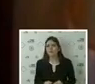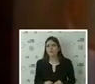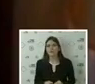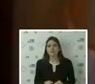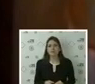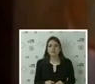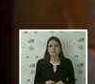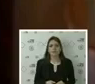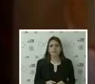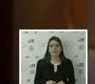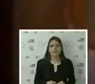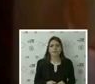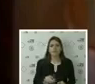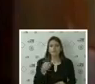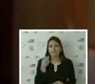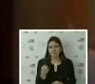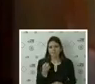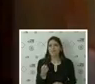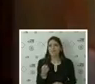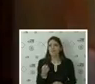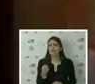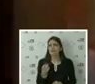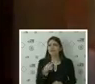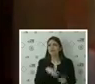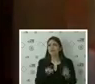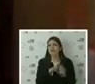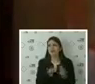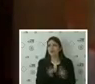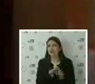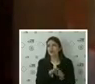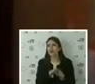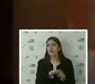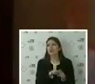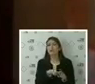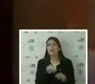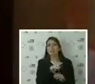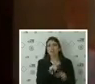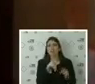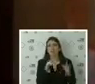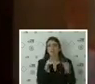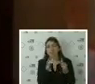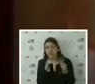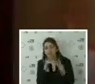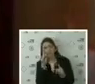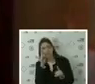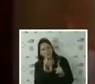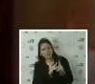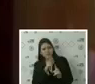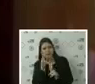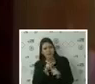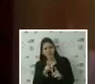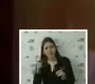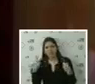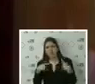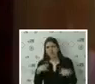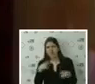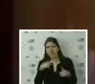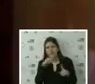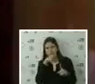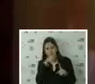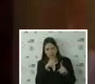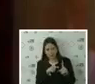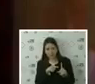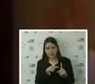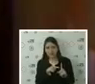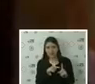mirar justo esas redes sociales, ¿no? Un individuo que empiece a reconocer cómo de ser un